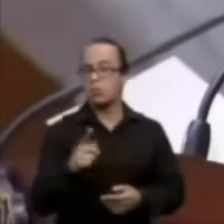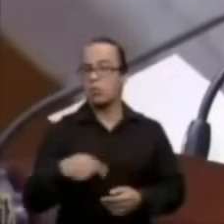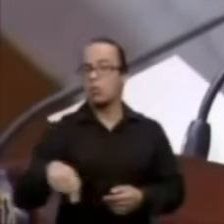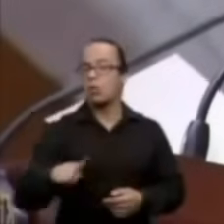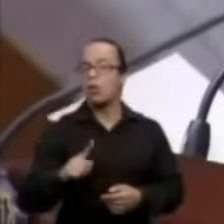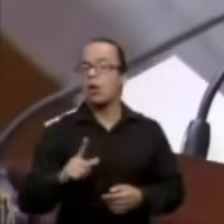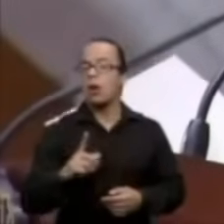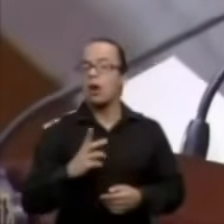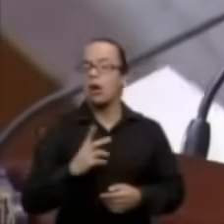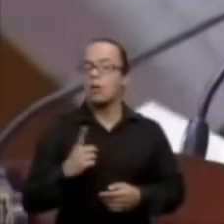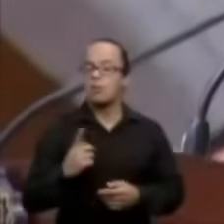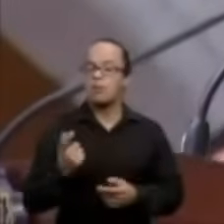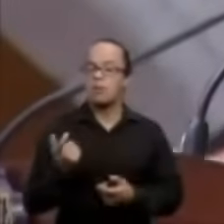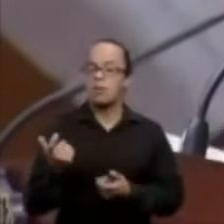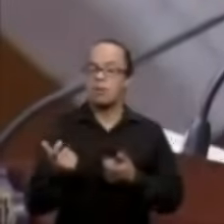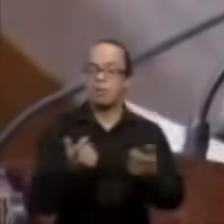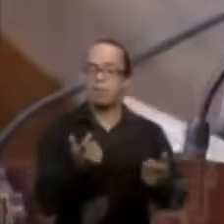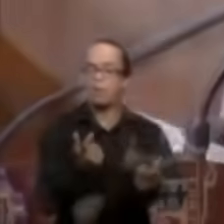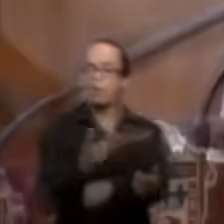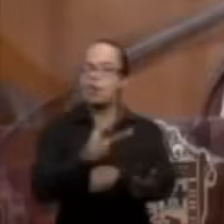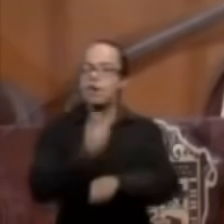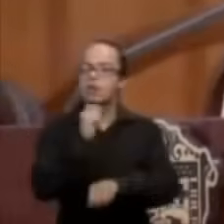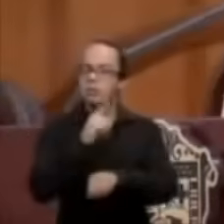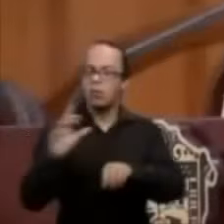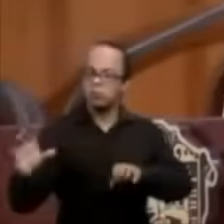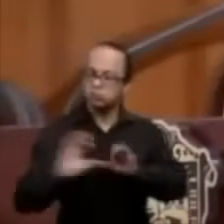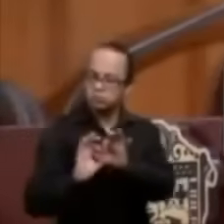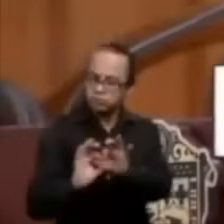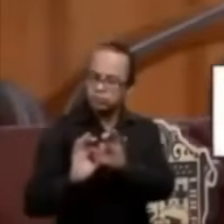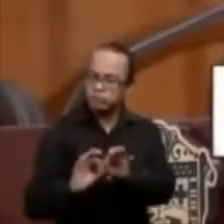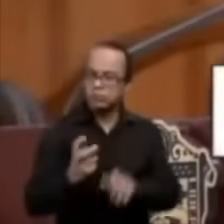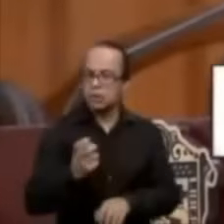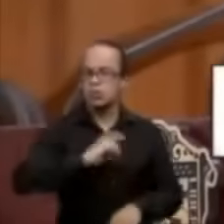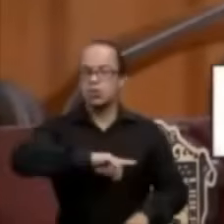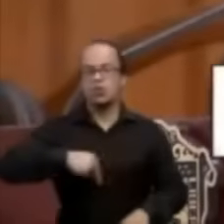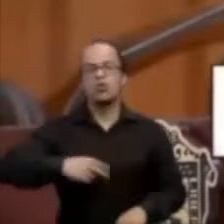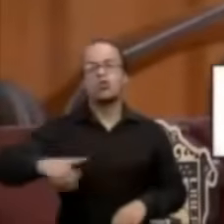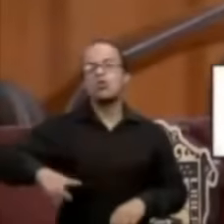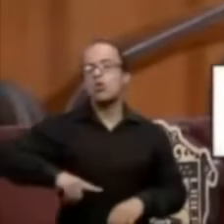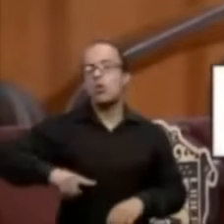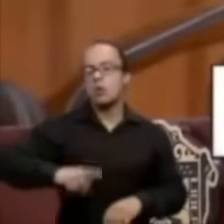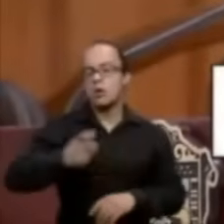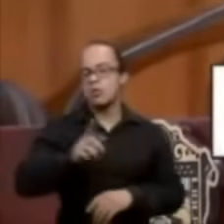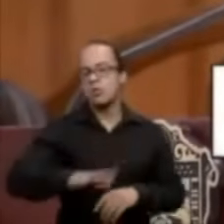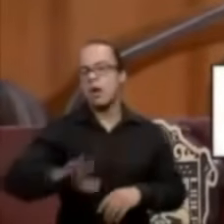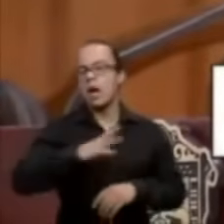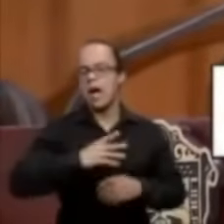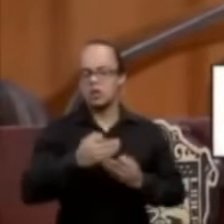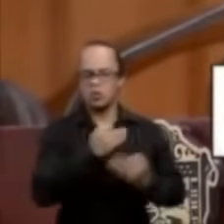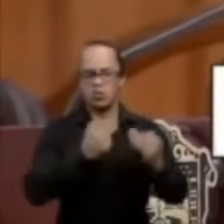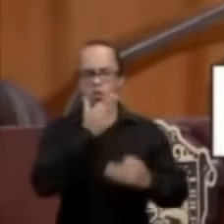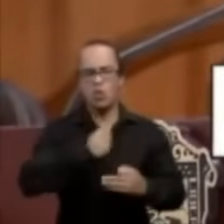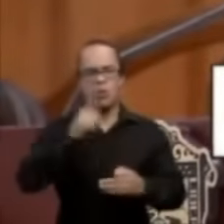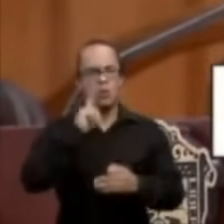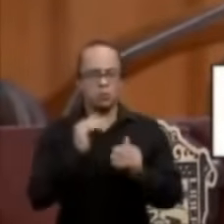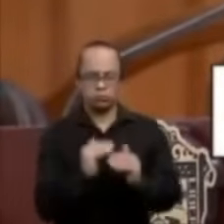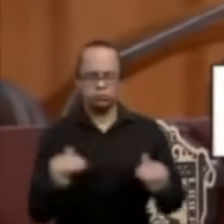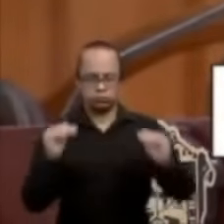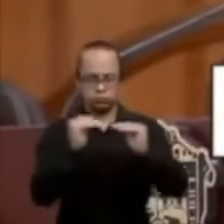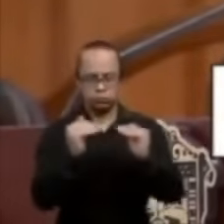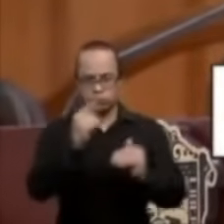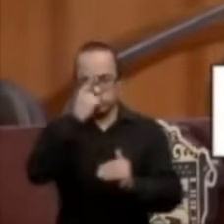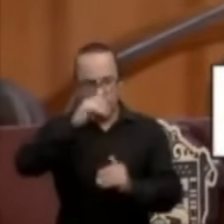la indiferencia a partir de los funcionarios. Nuestro gobierno será un gobierno de todas y todos bajo la premisa